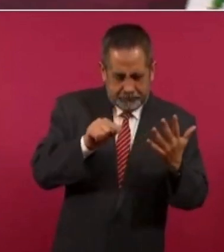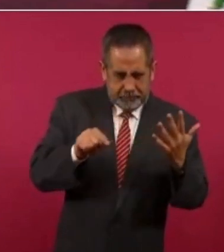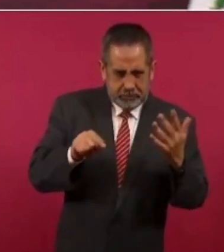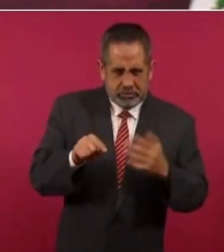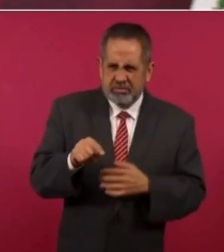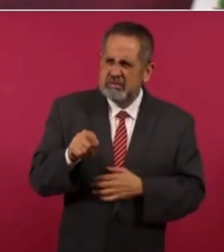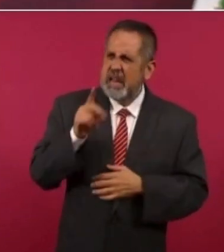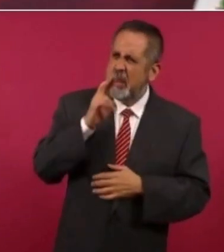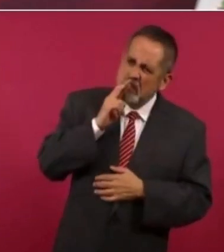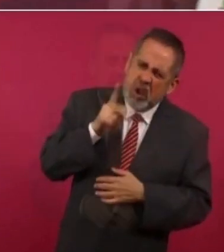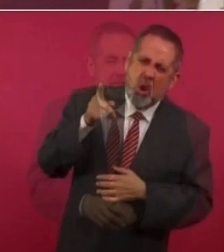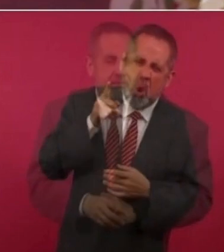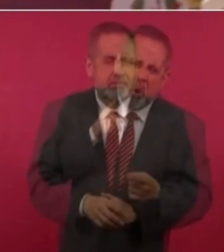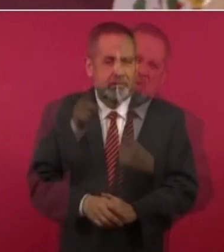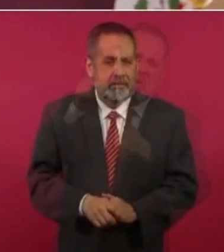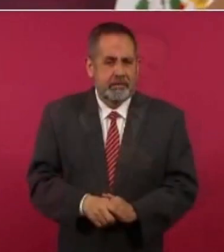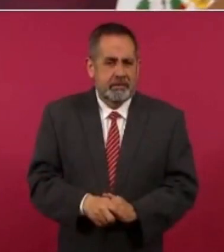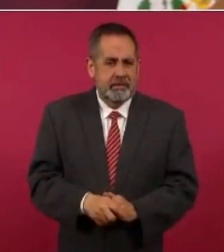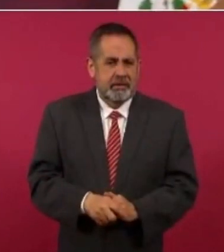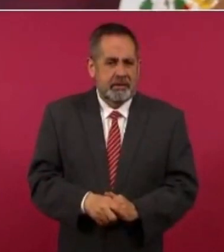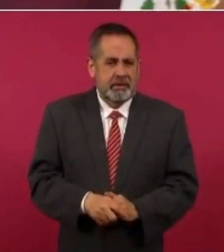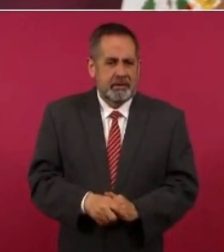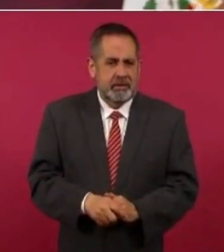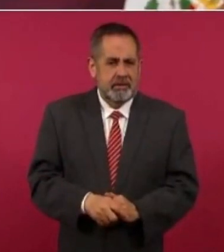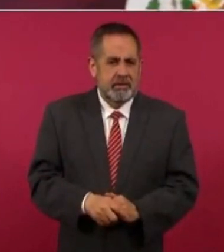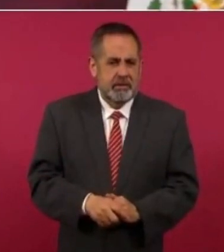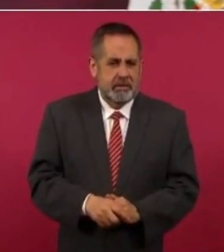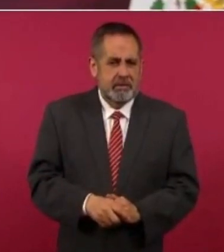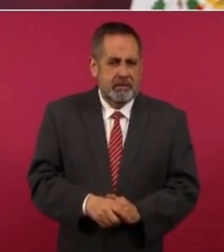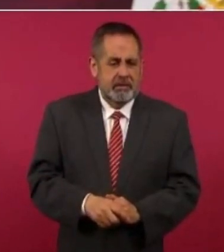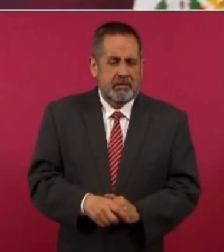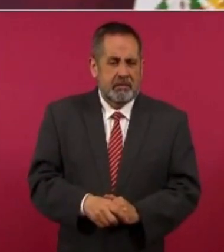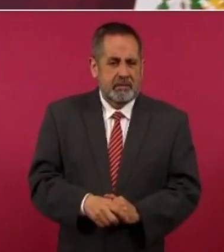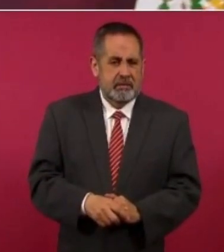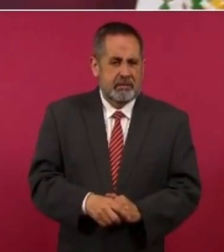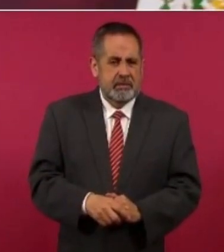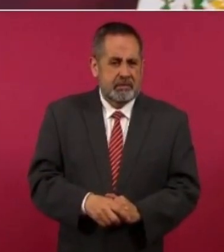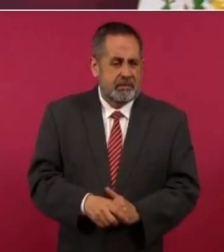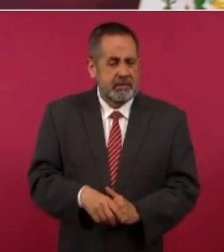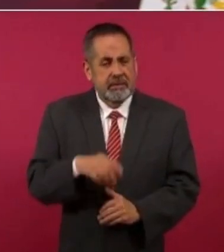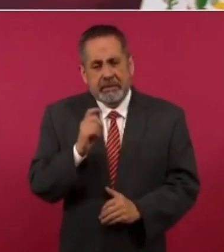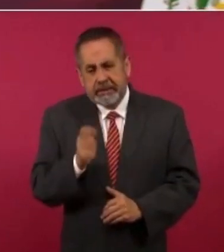deseándole la muerte. Entonces, ¿qué es lo que